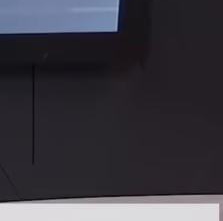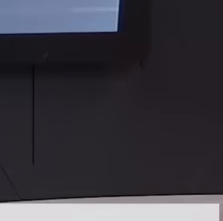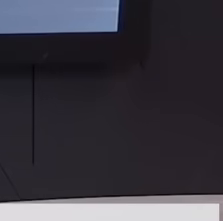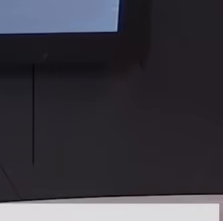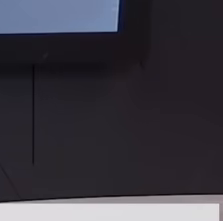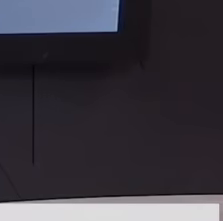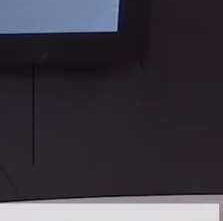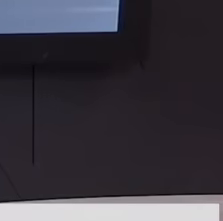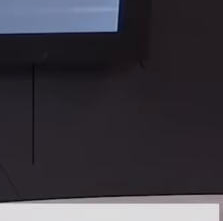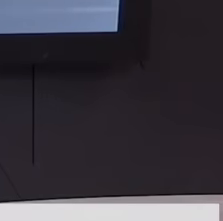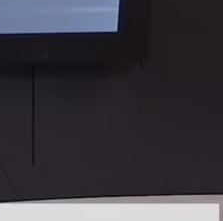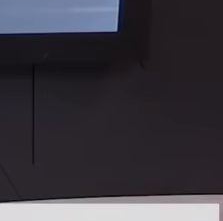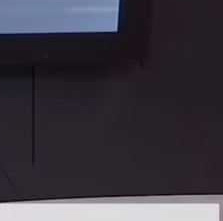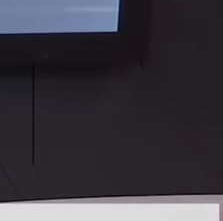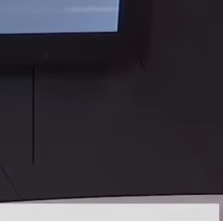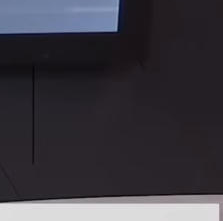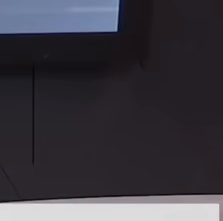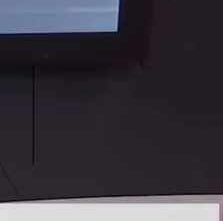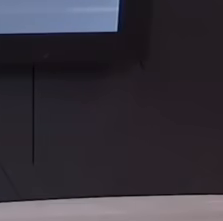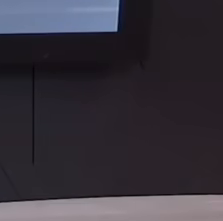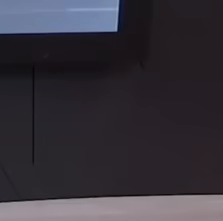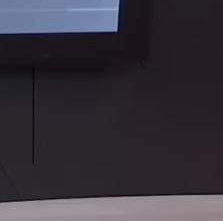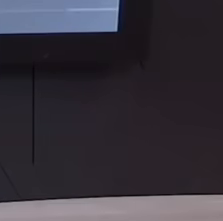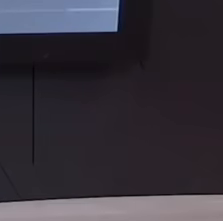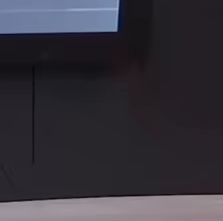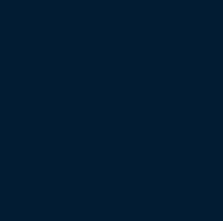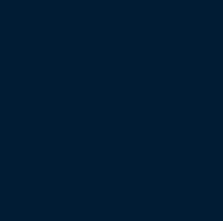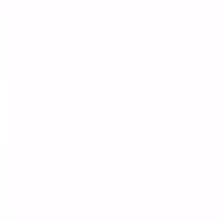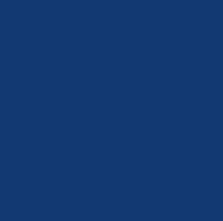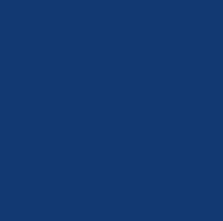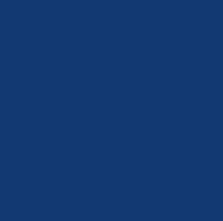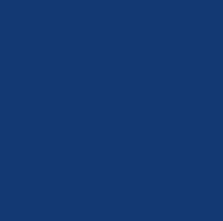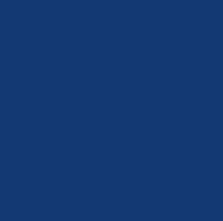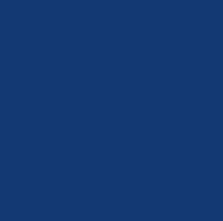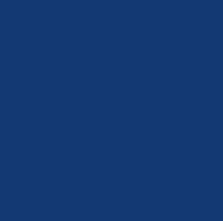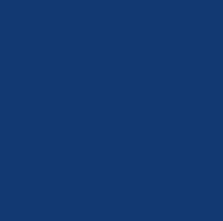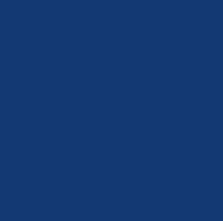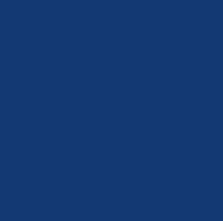Y vamos a una pausa y regresamos con más aquí a las noticias de la mañana. No se vayan.